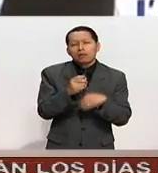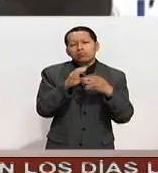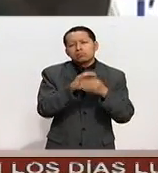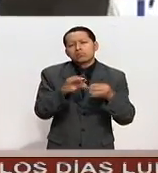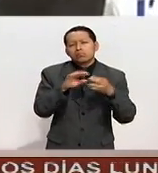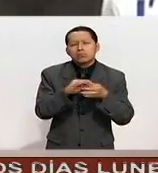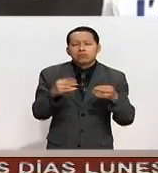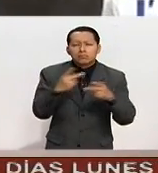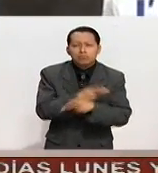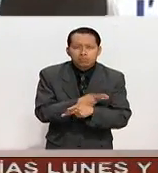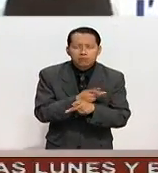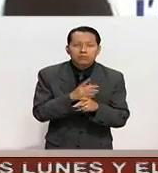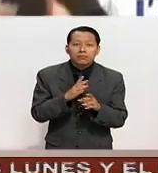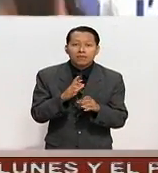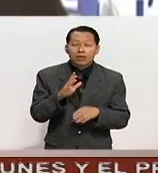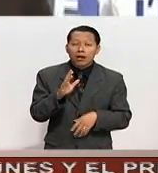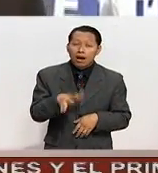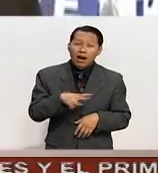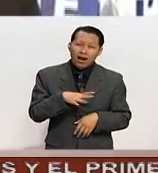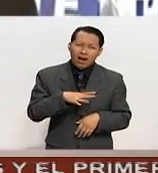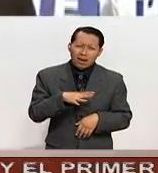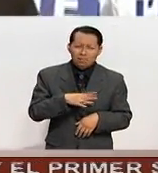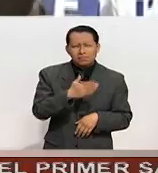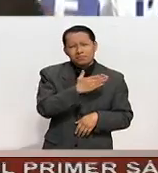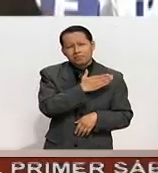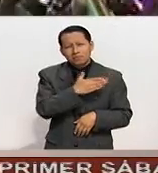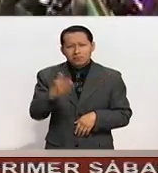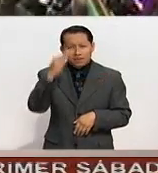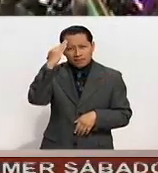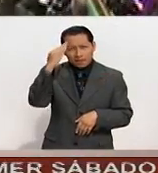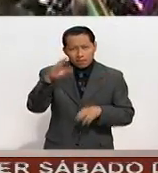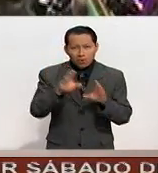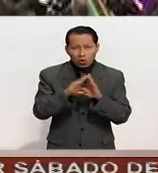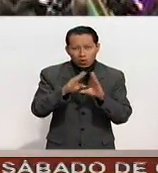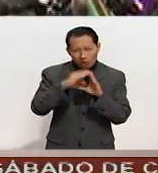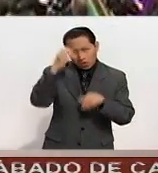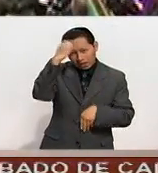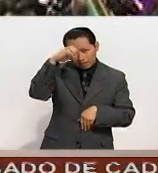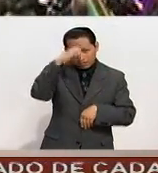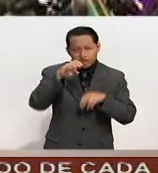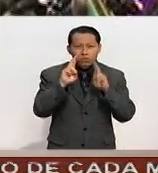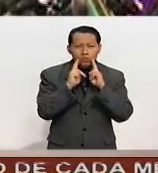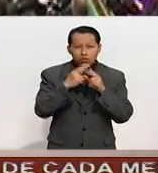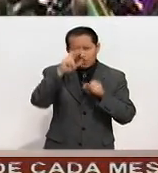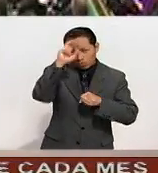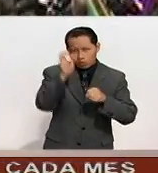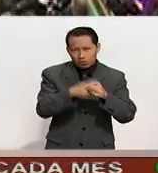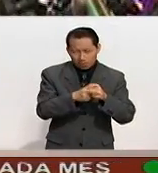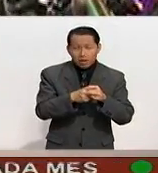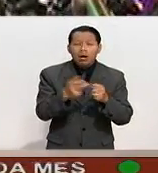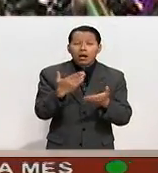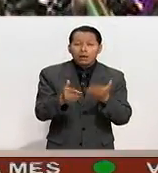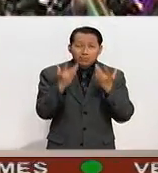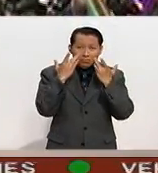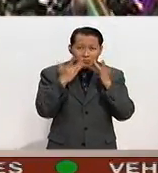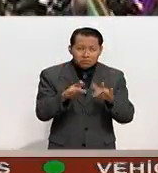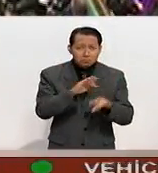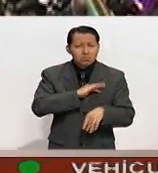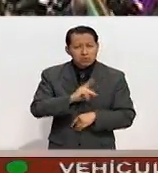ya pasó un periodo bastante prolongado de experiencia en la Unión Europea, es el momento de que continuemos nosotros